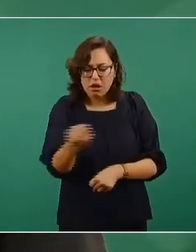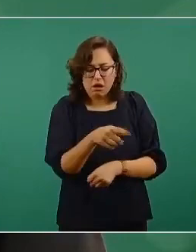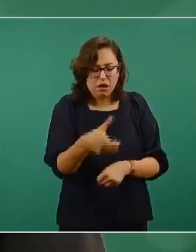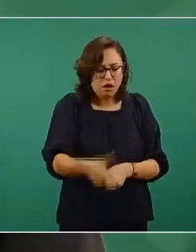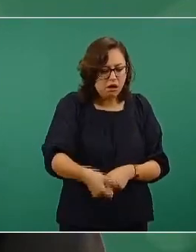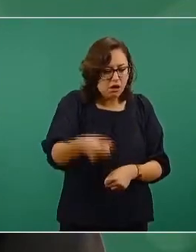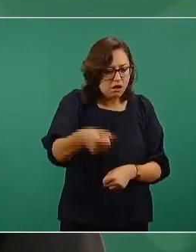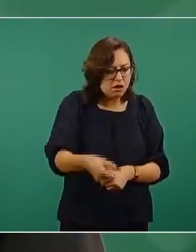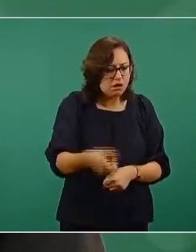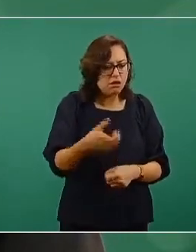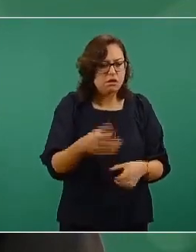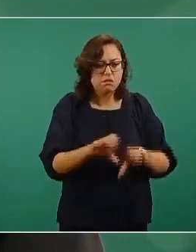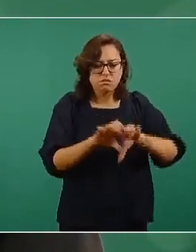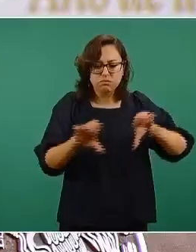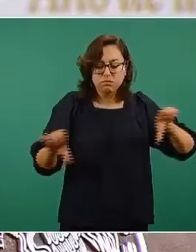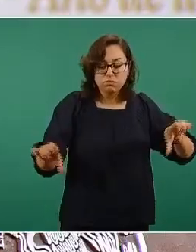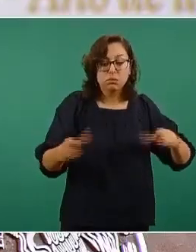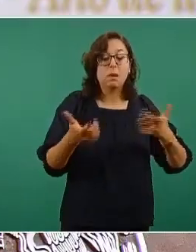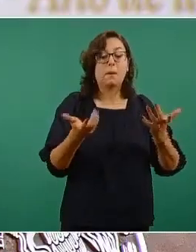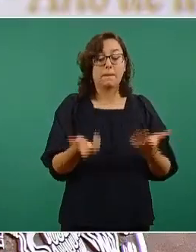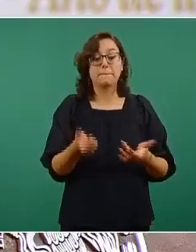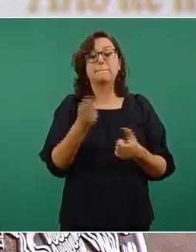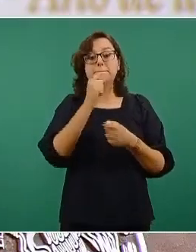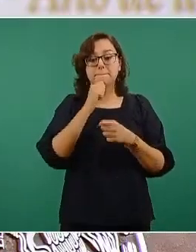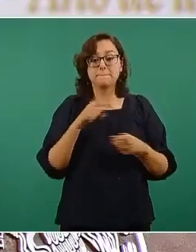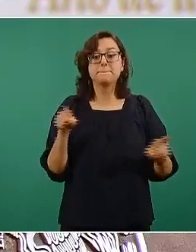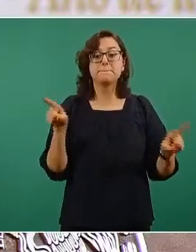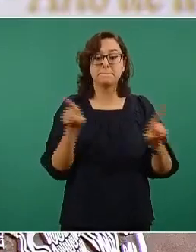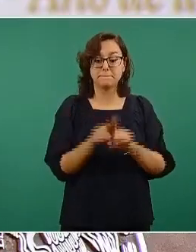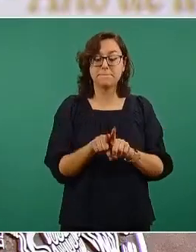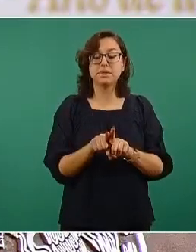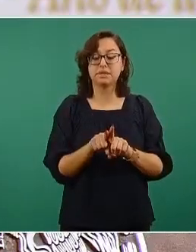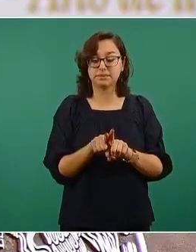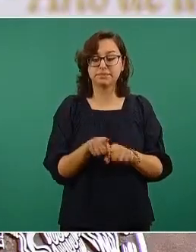les aplica un proceso de